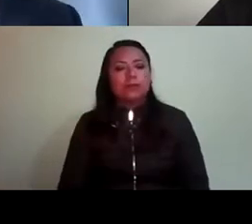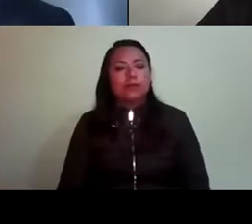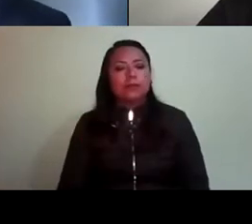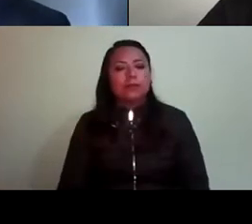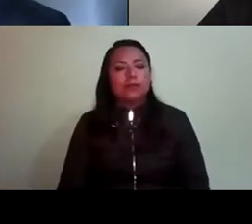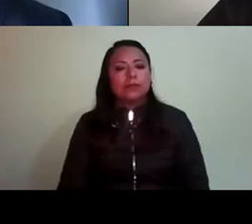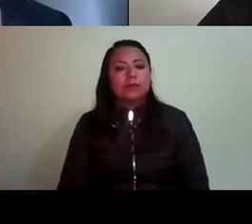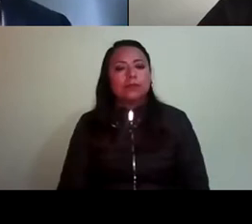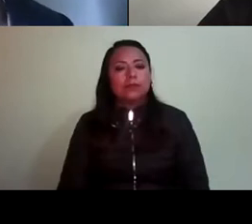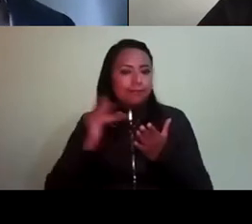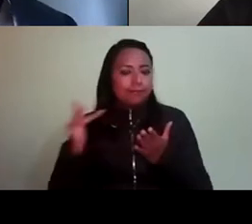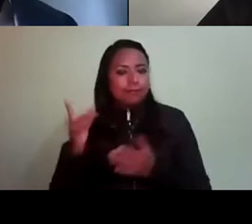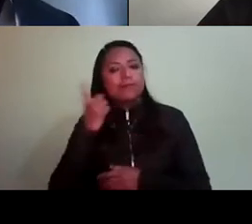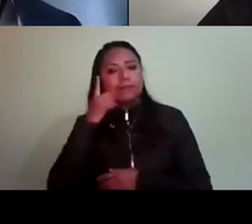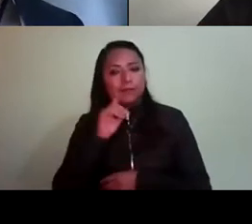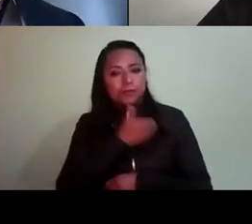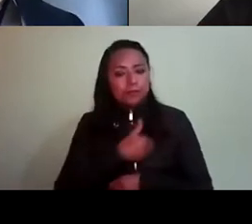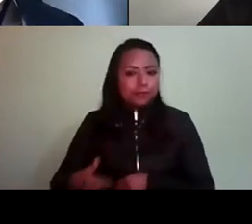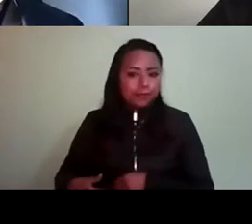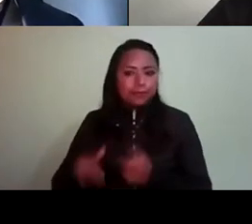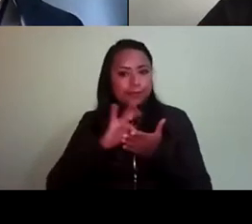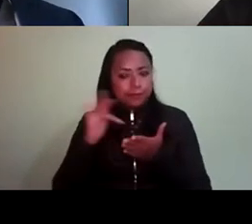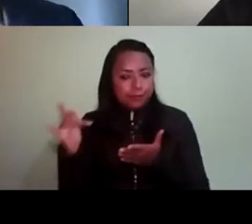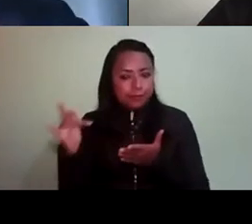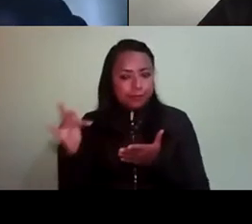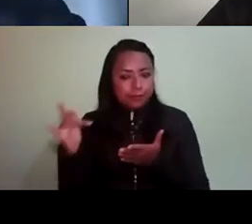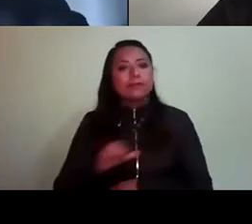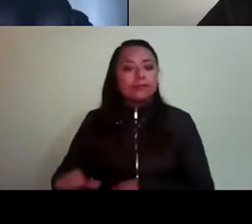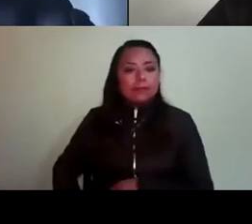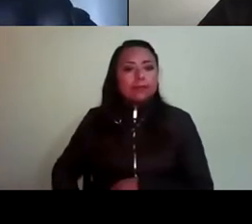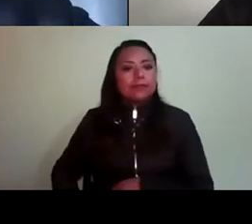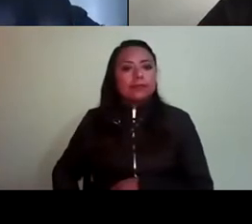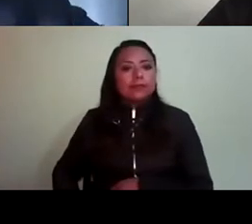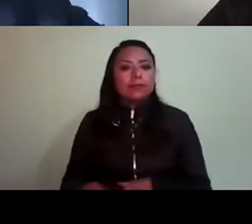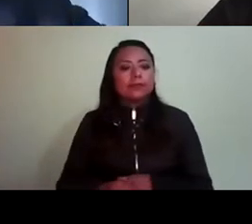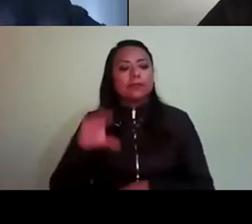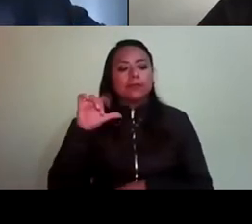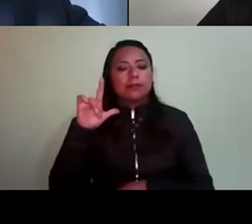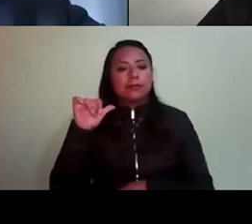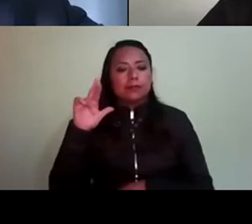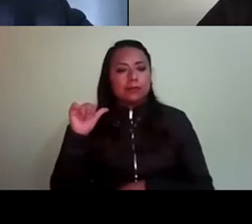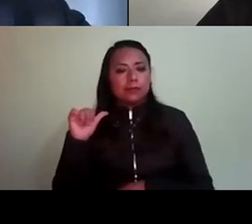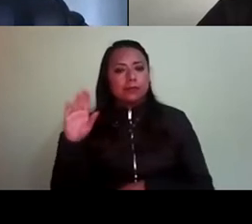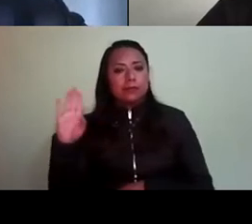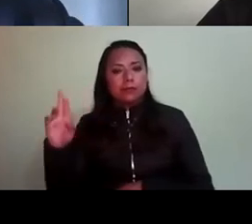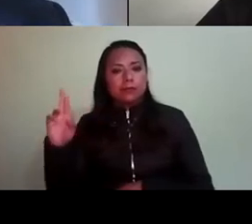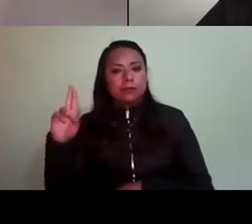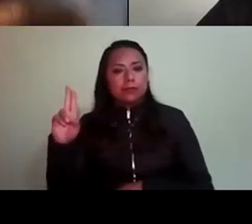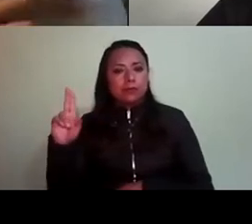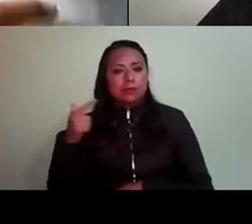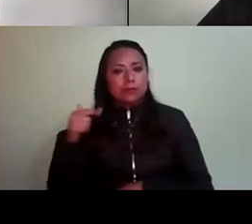Muchas gracias, diputada presidenta. Gracias, alcaldesa Clara Brugada, por